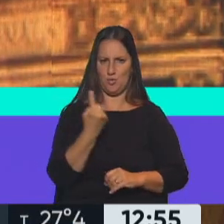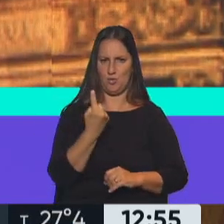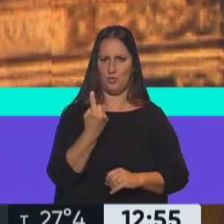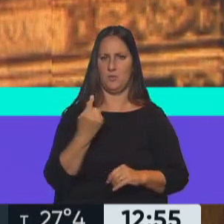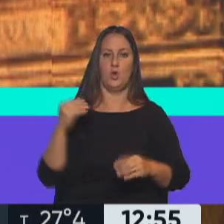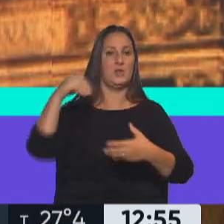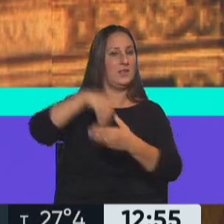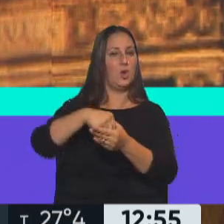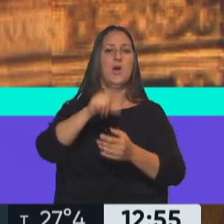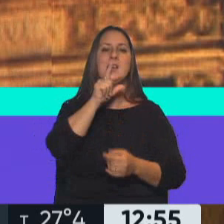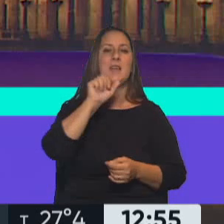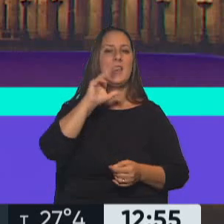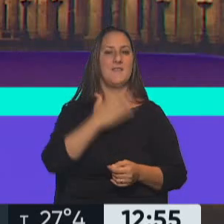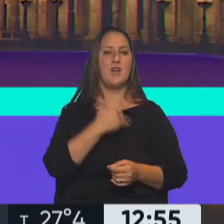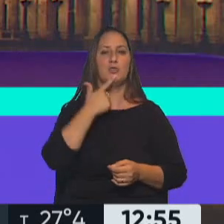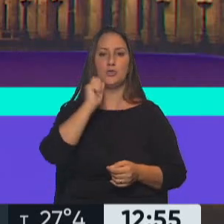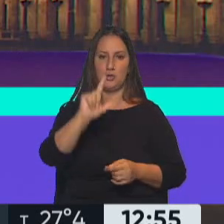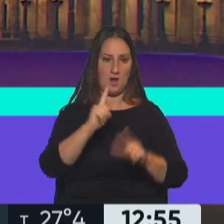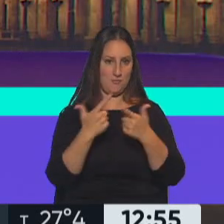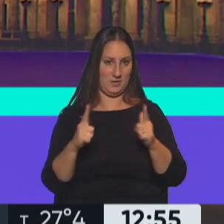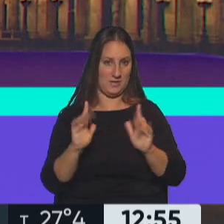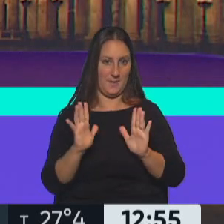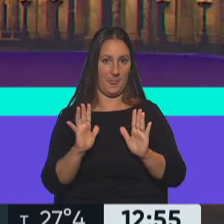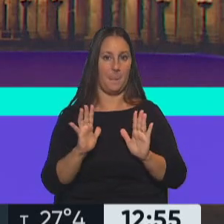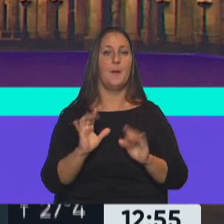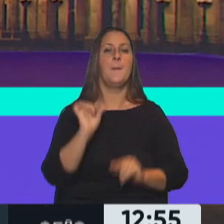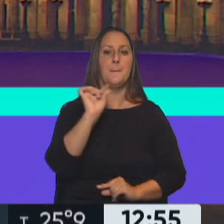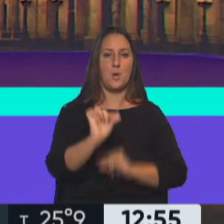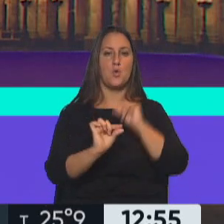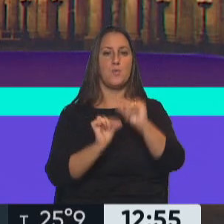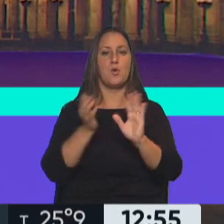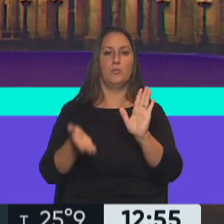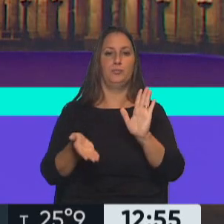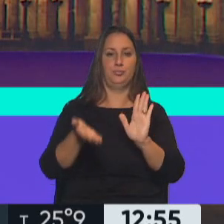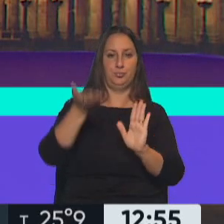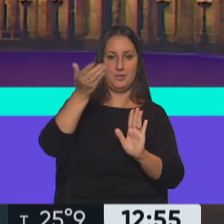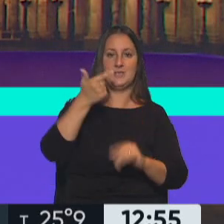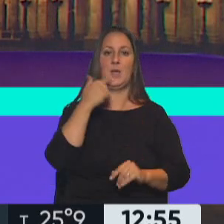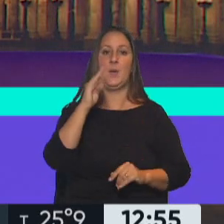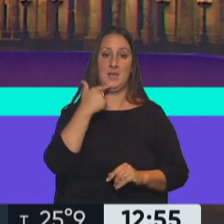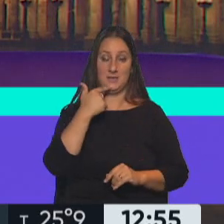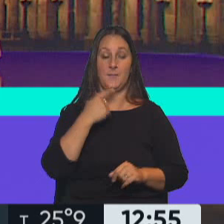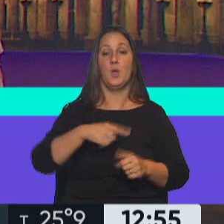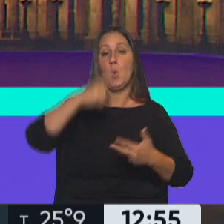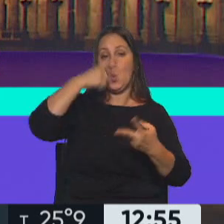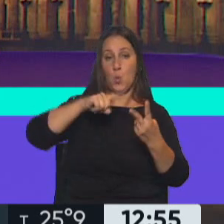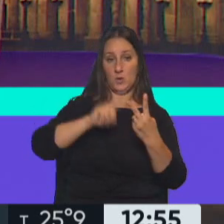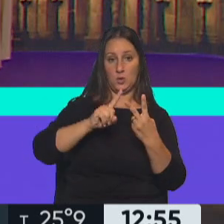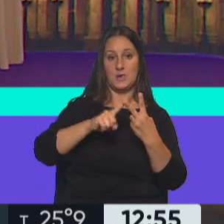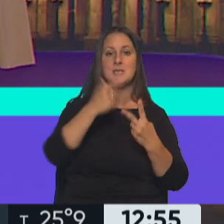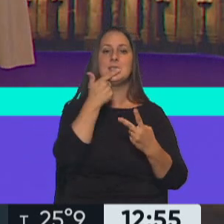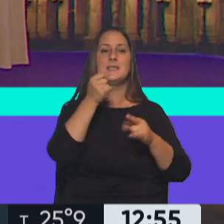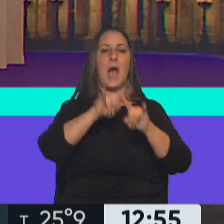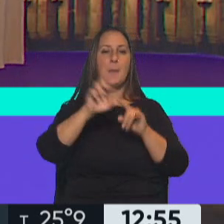la tarifa social. Una cifra, por cierto, que va a ir asociada al aumento del CBS. Y por último, el swap